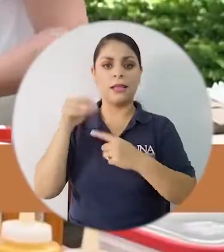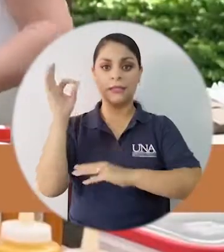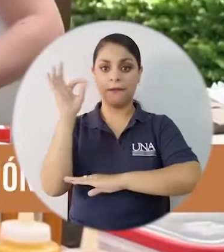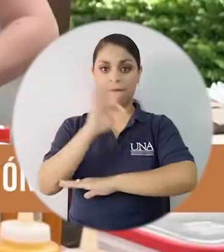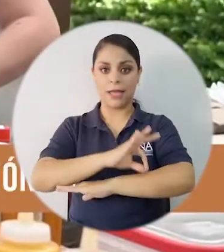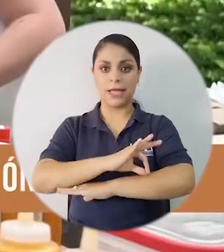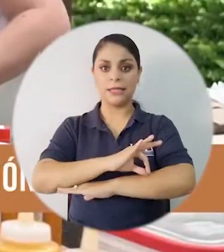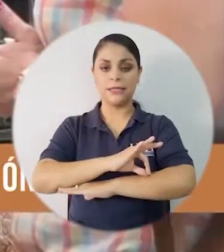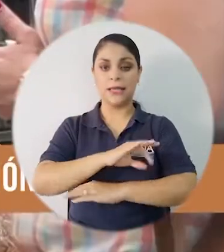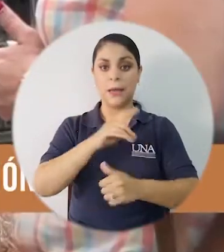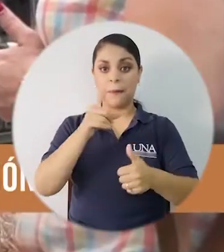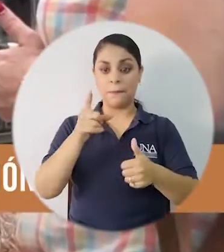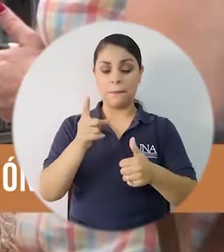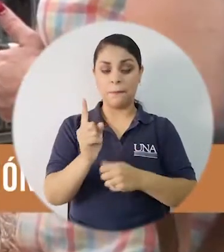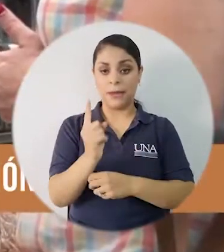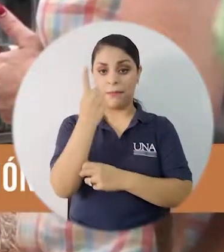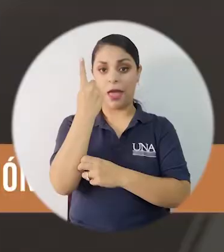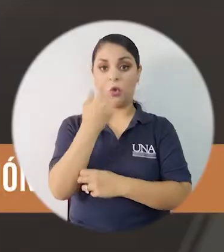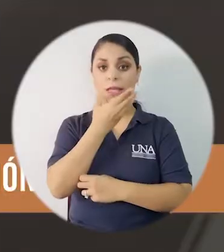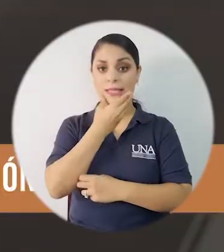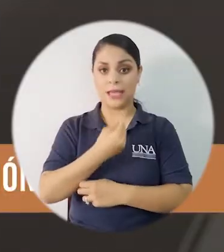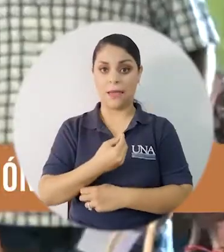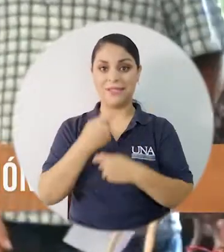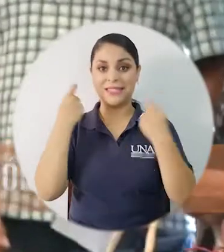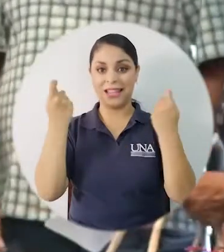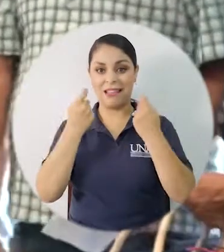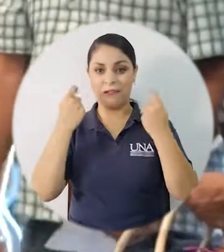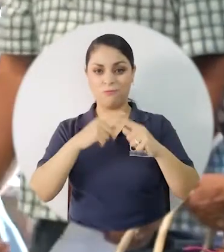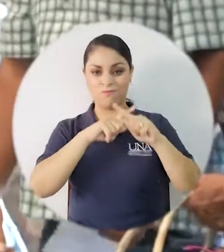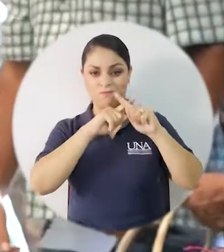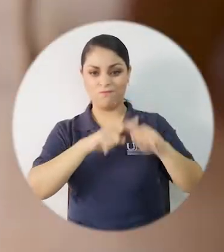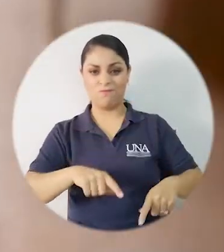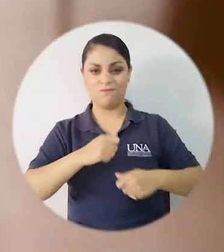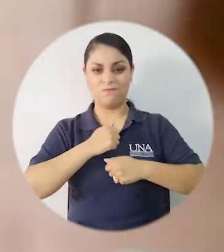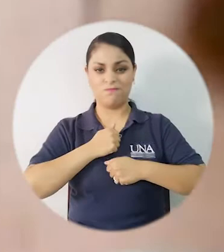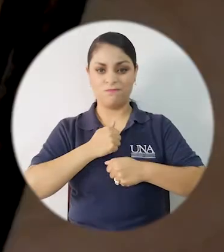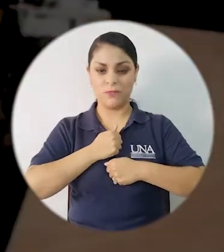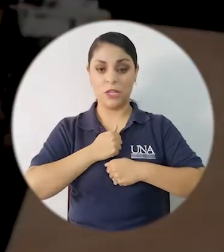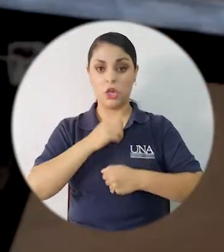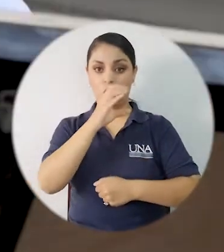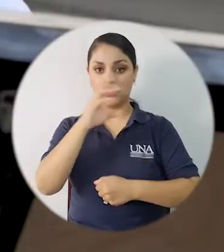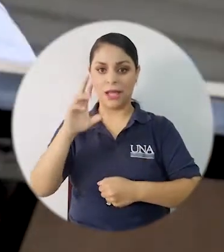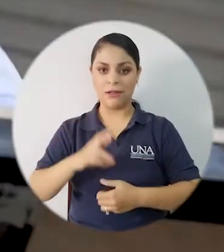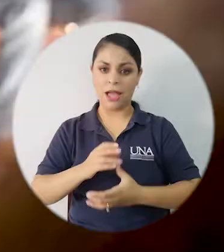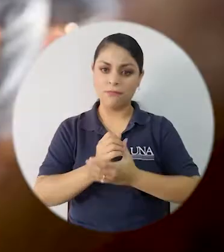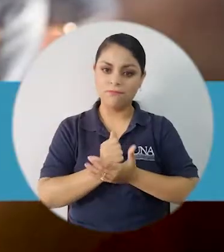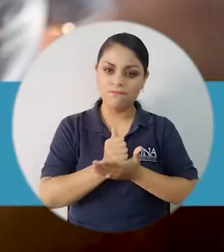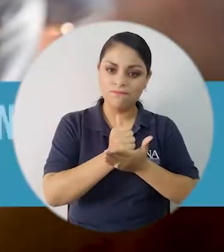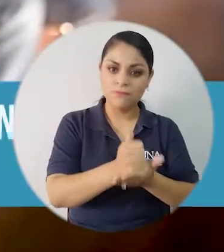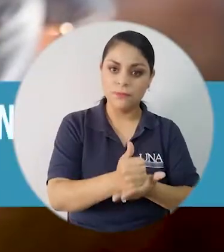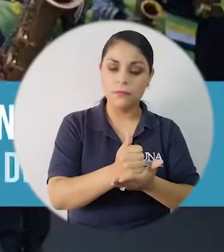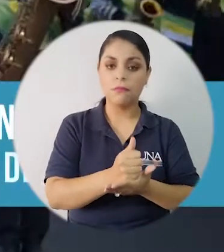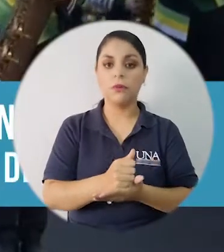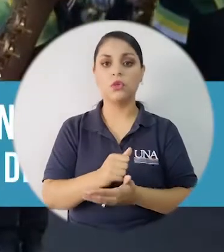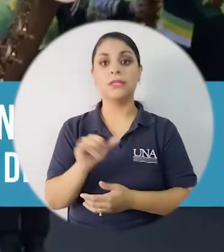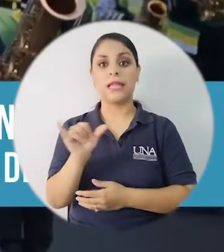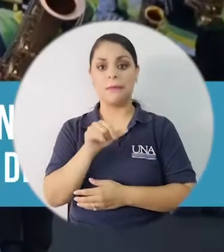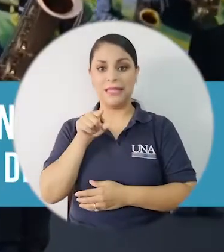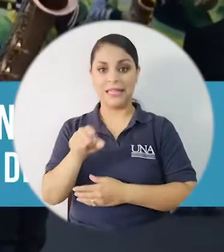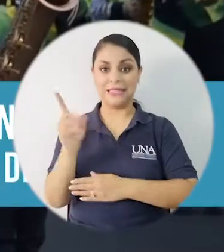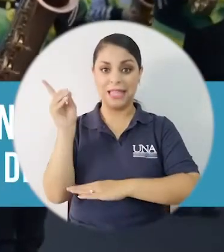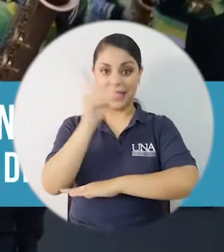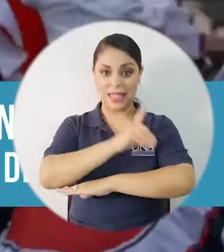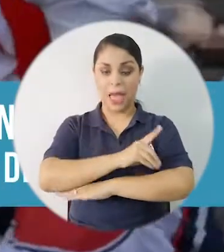las principales fechas el 1 de diciembre, que no solo celebramos la abolición del ejército y la Costa Rica pacífica, sana y solidaria, sino que